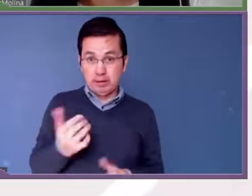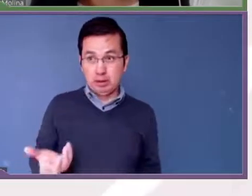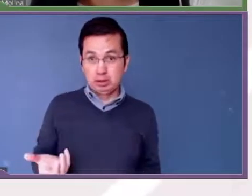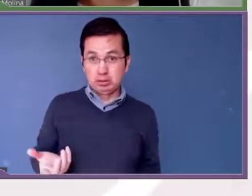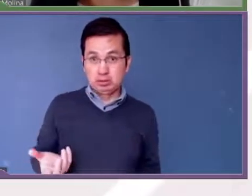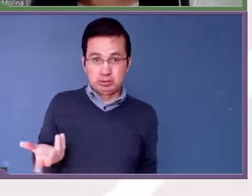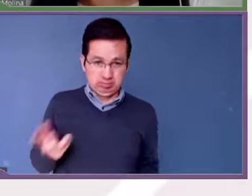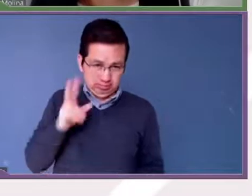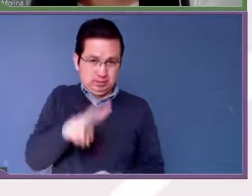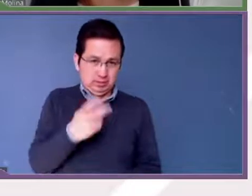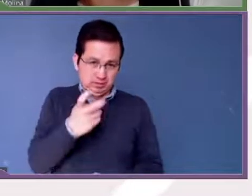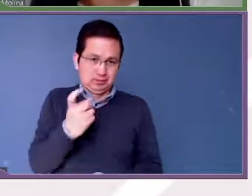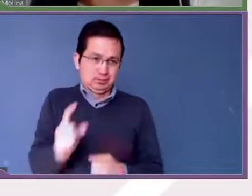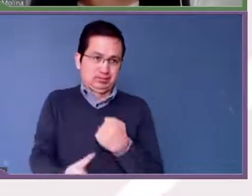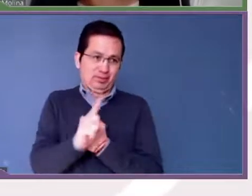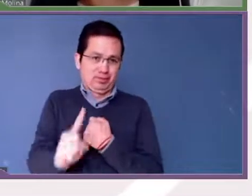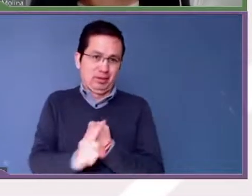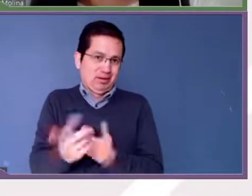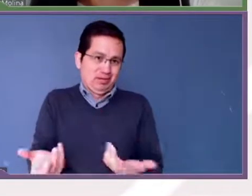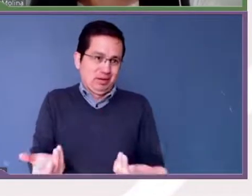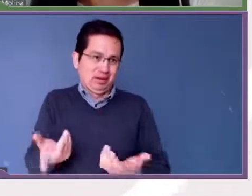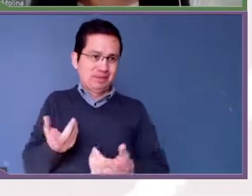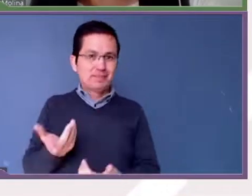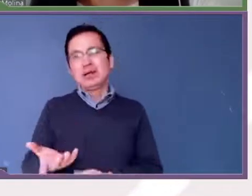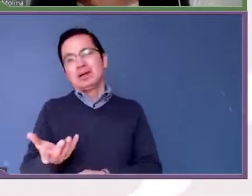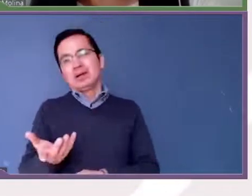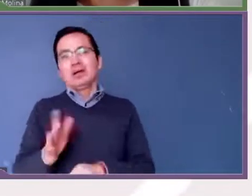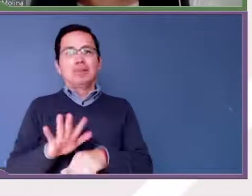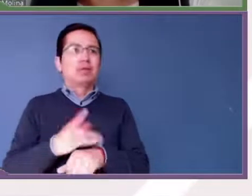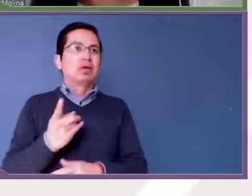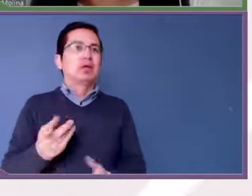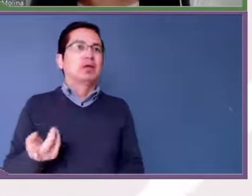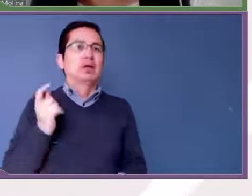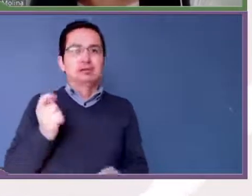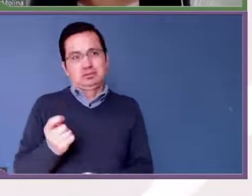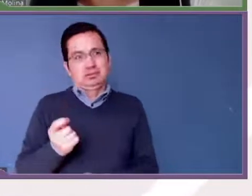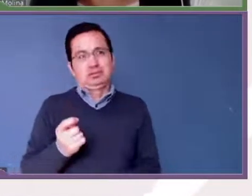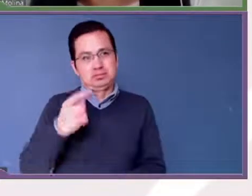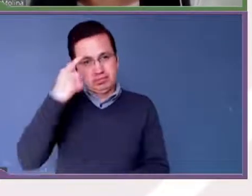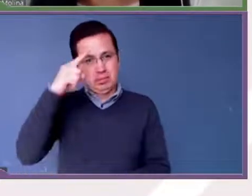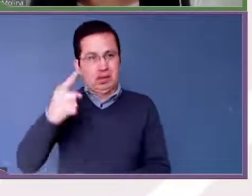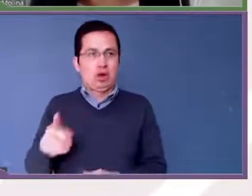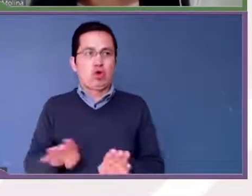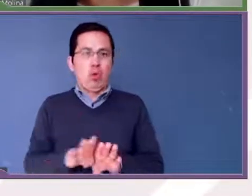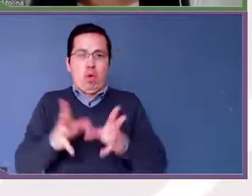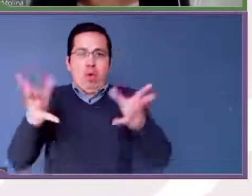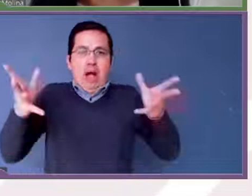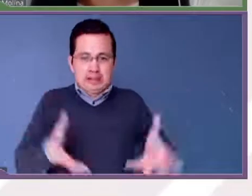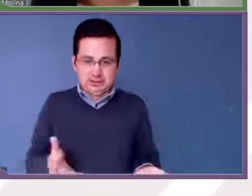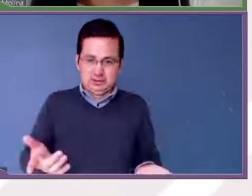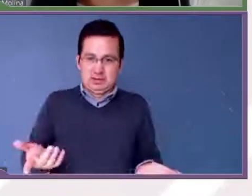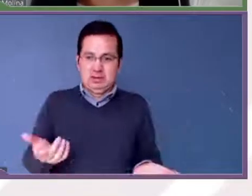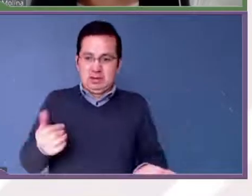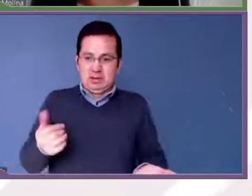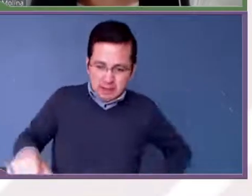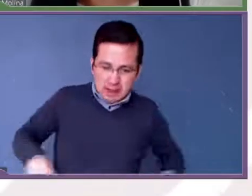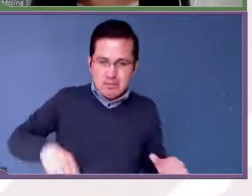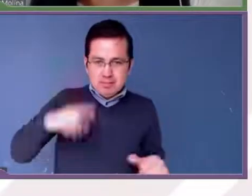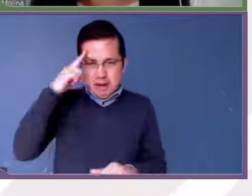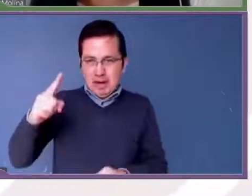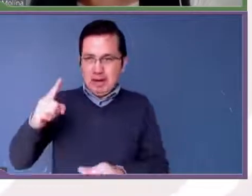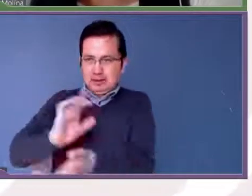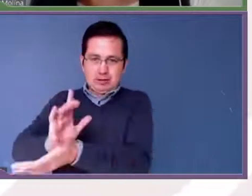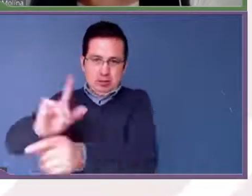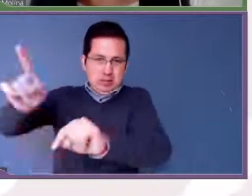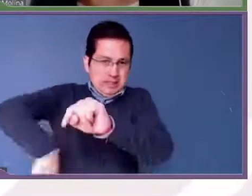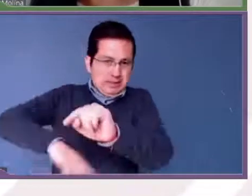digamos, en términos de la política pública, en términos de combatir la discriminación, y creo que justamente el